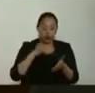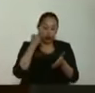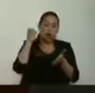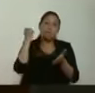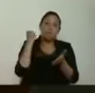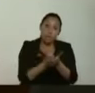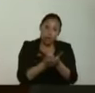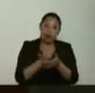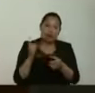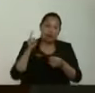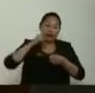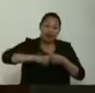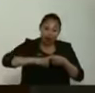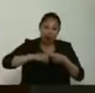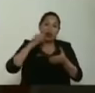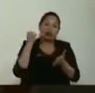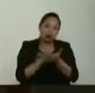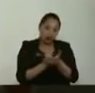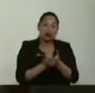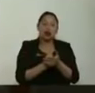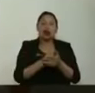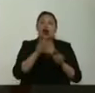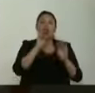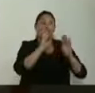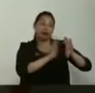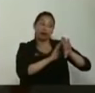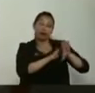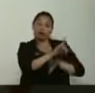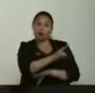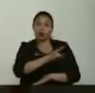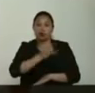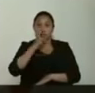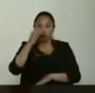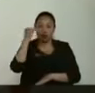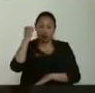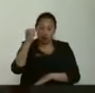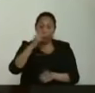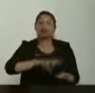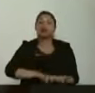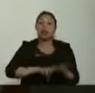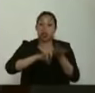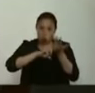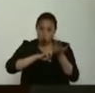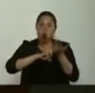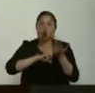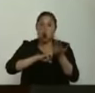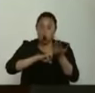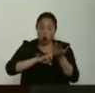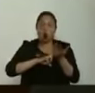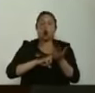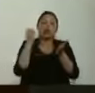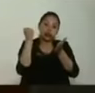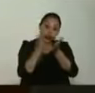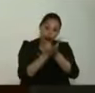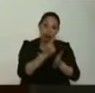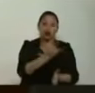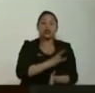Nacional que aquí se renovó la estampilla de la Universidad Nacional, como se han renovado otras.